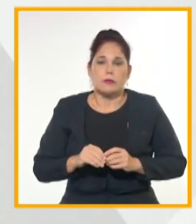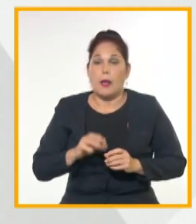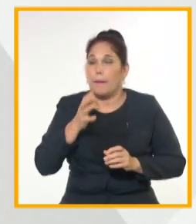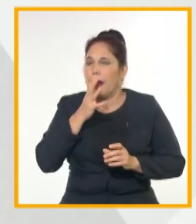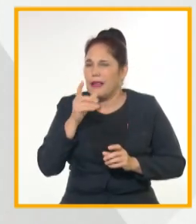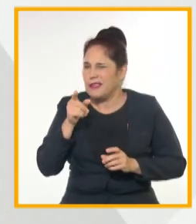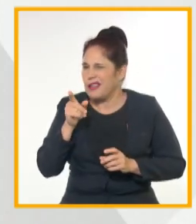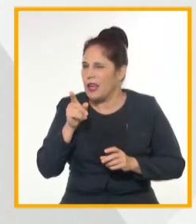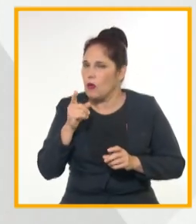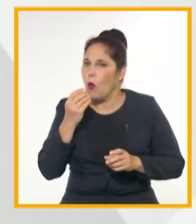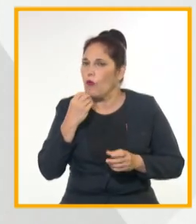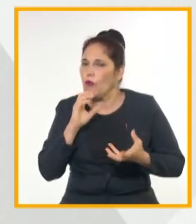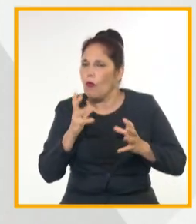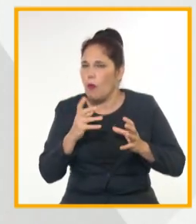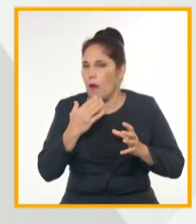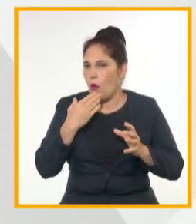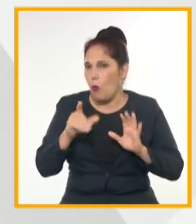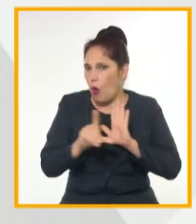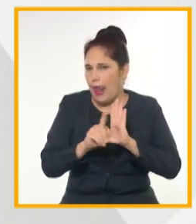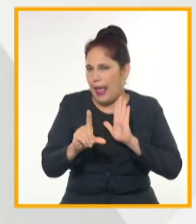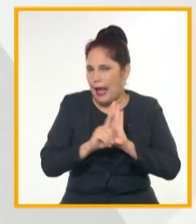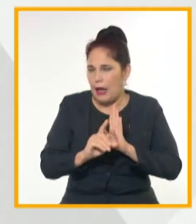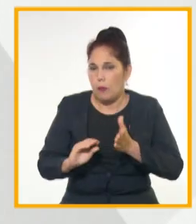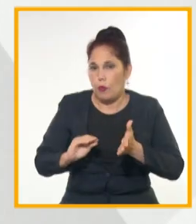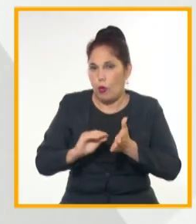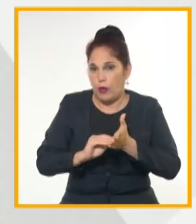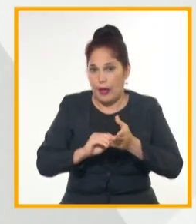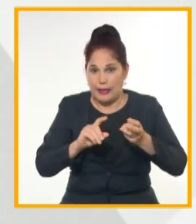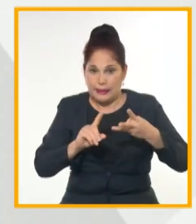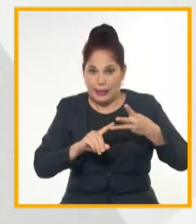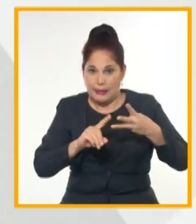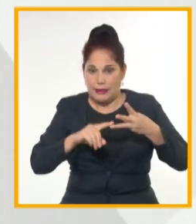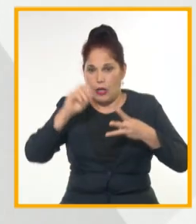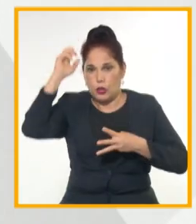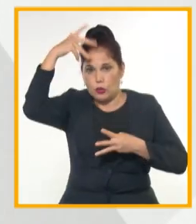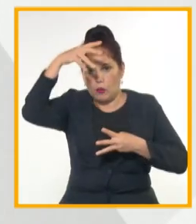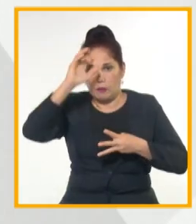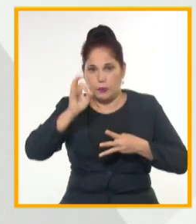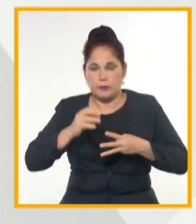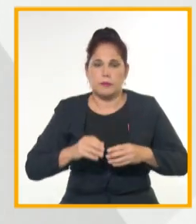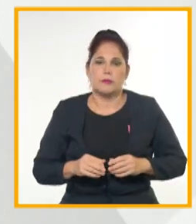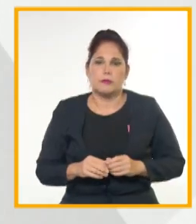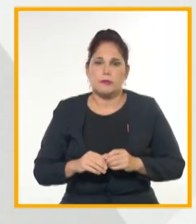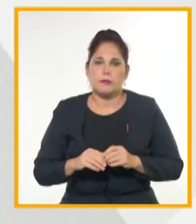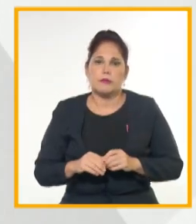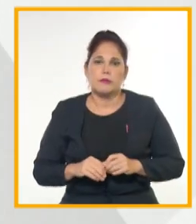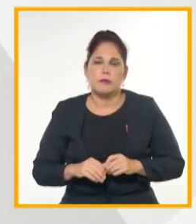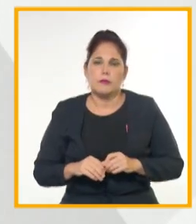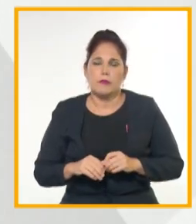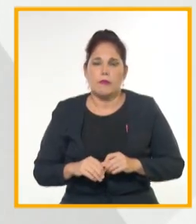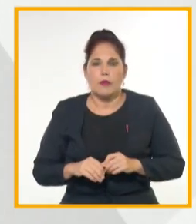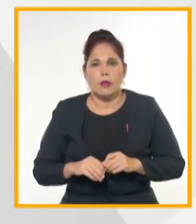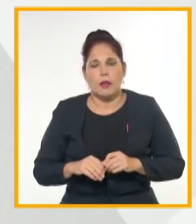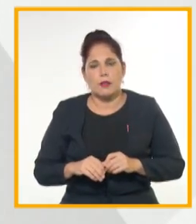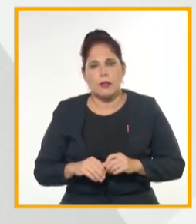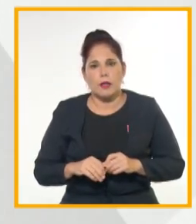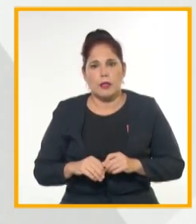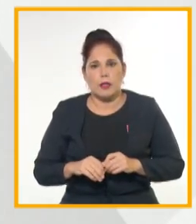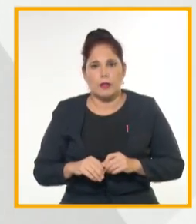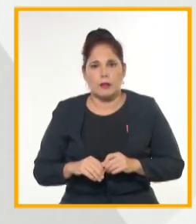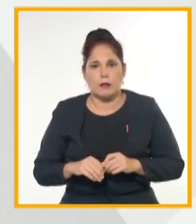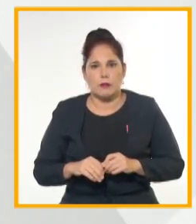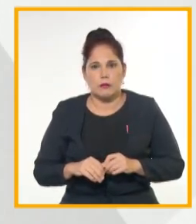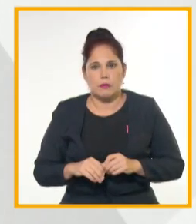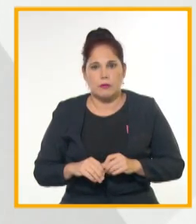estudiando opciones legales para justificar que Trump tenga un tercer mandato o que aspire a